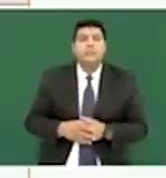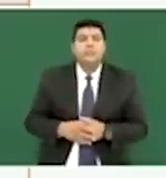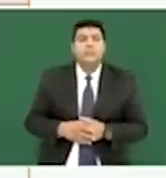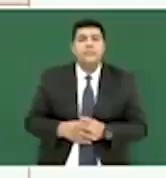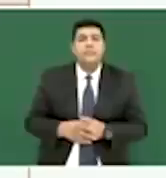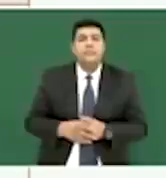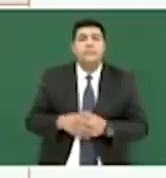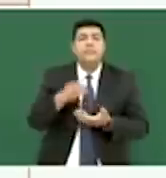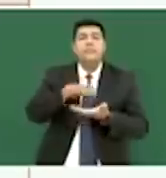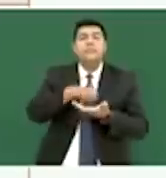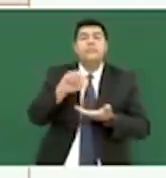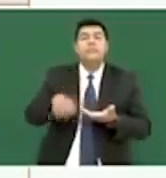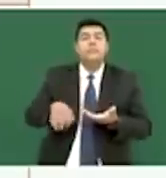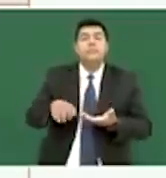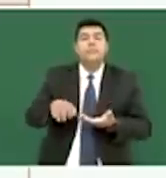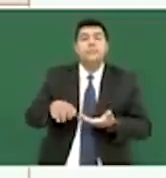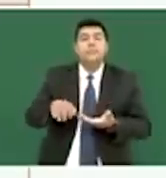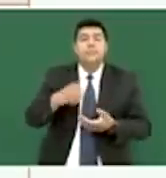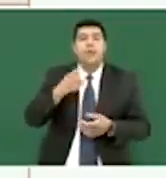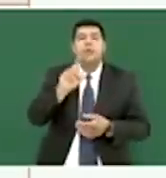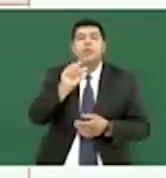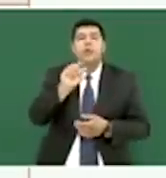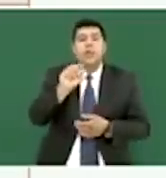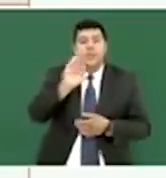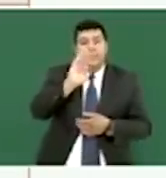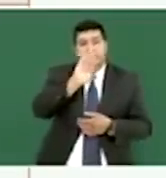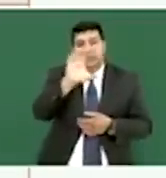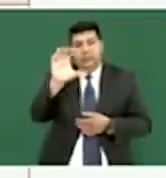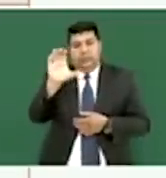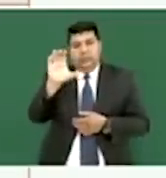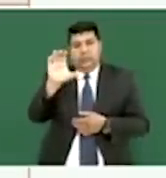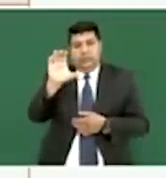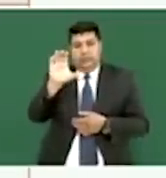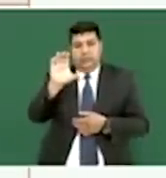por ejemplo, el caso de Baja California,